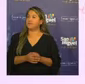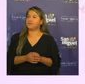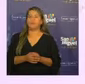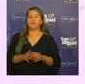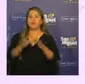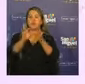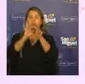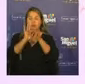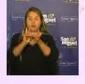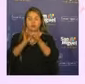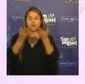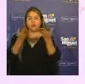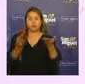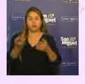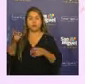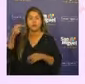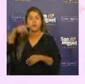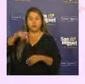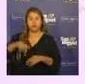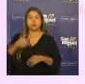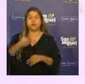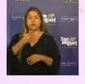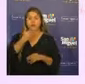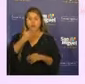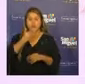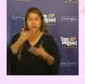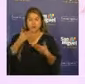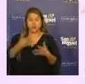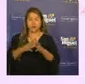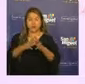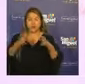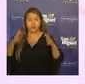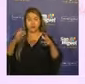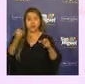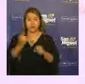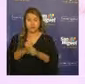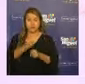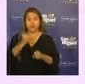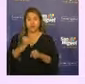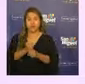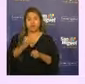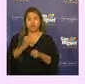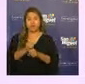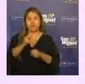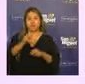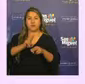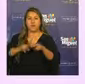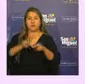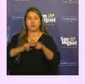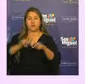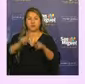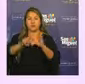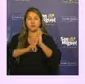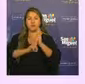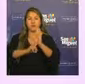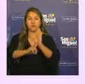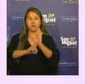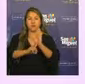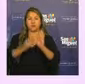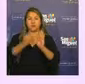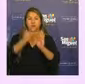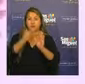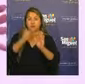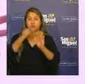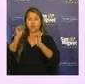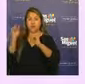Muchas gracias por estar aquí, muchas gracias también por el gran trabajo que se hace, que lo vamos a mostrar un poco en